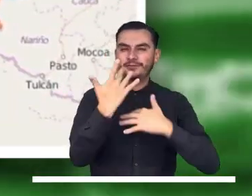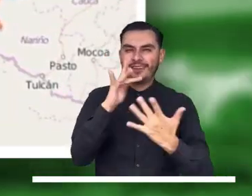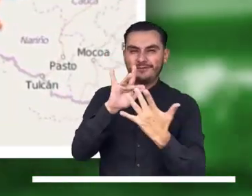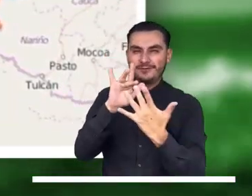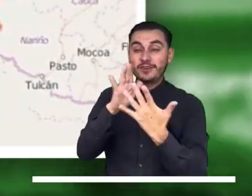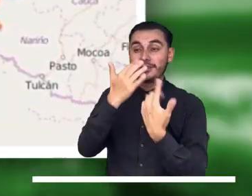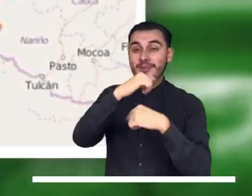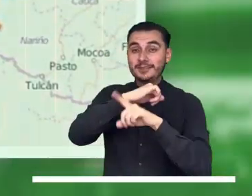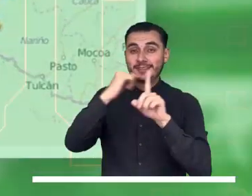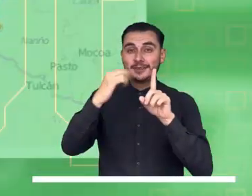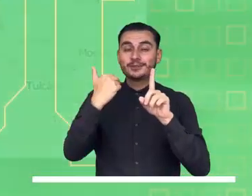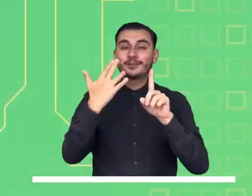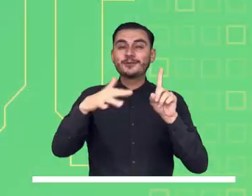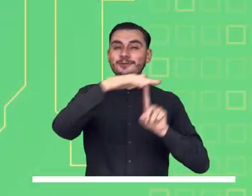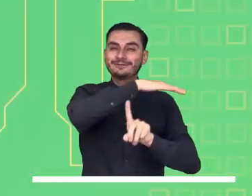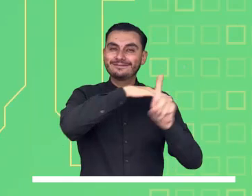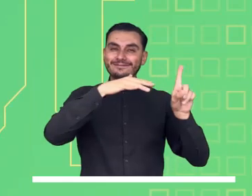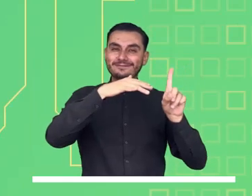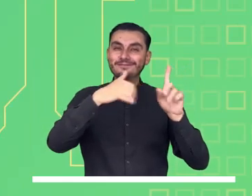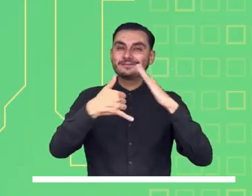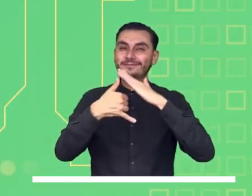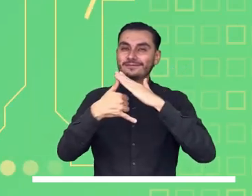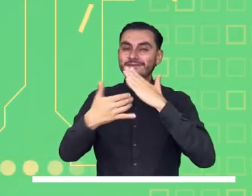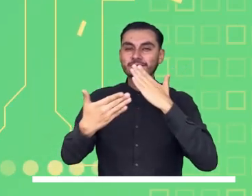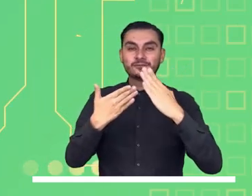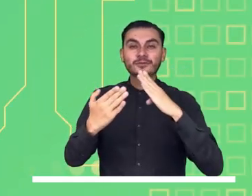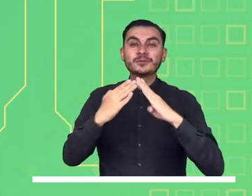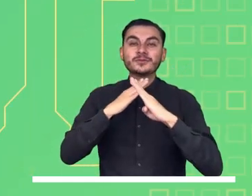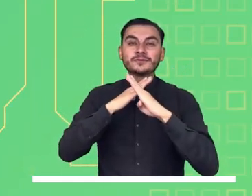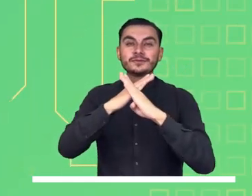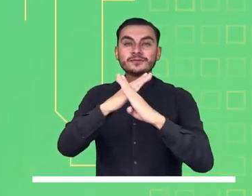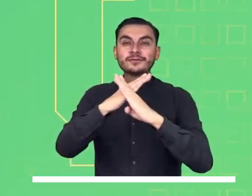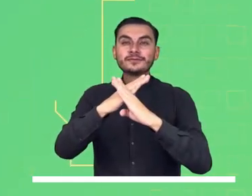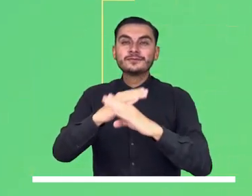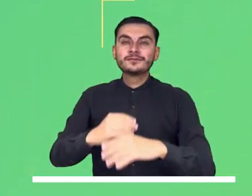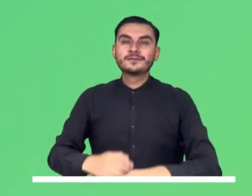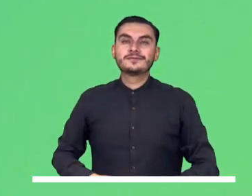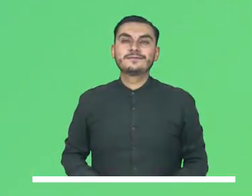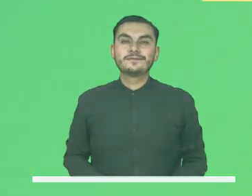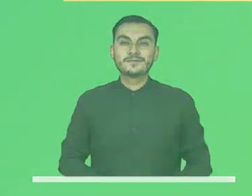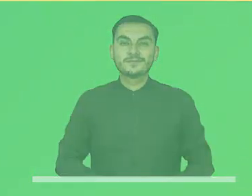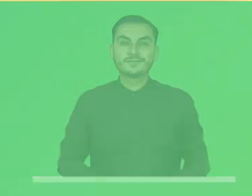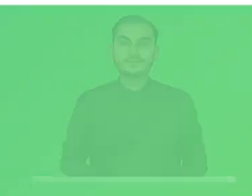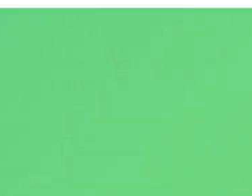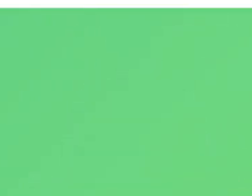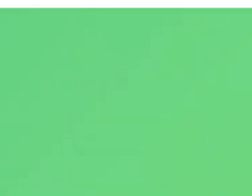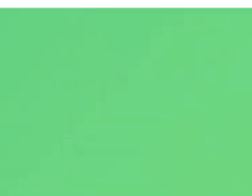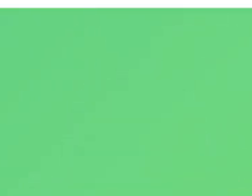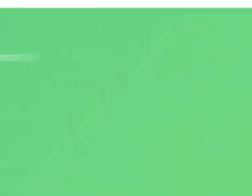del Océano Pacífico. Síguenos en nuestras redes sociales. Nuestro